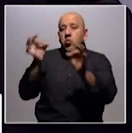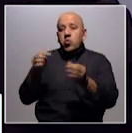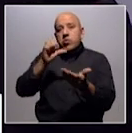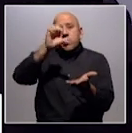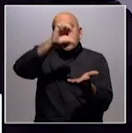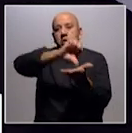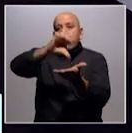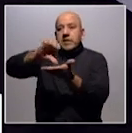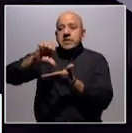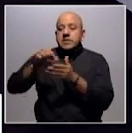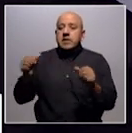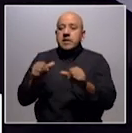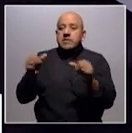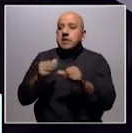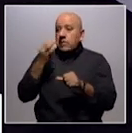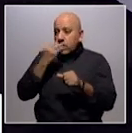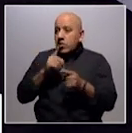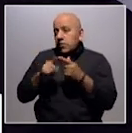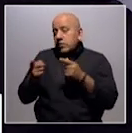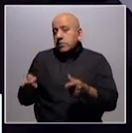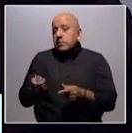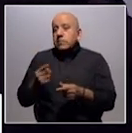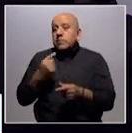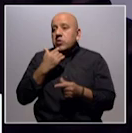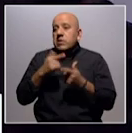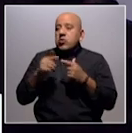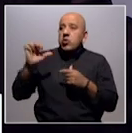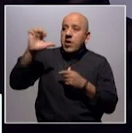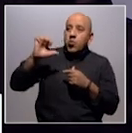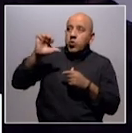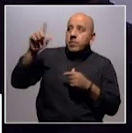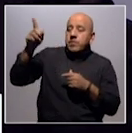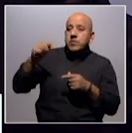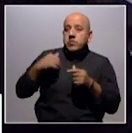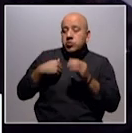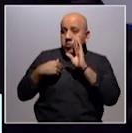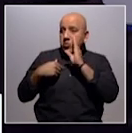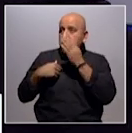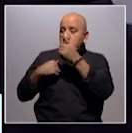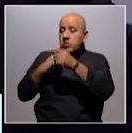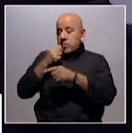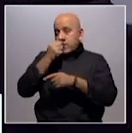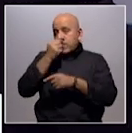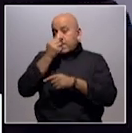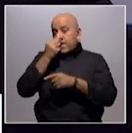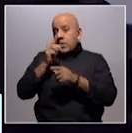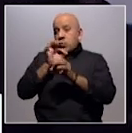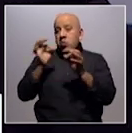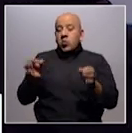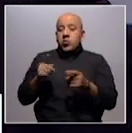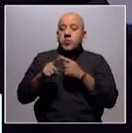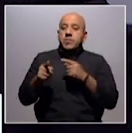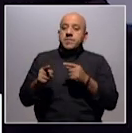hacen mejor estas cosas en algunos países europeos que yo conozco ganado directamente o